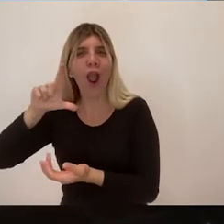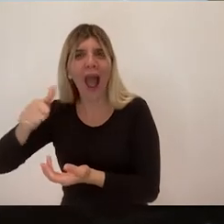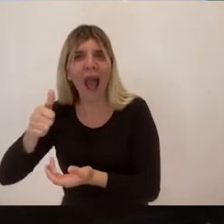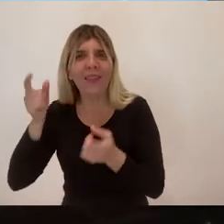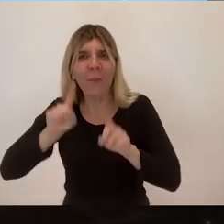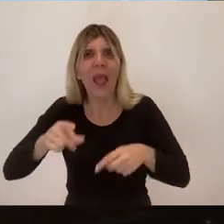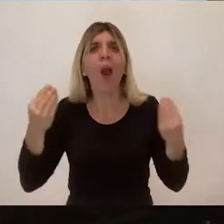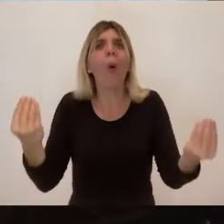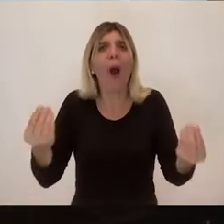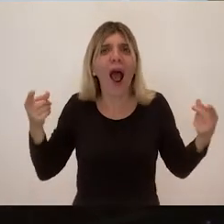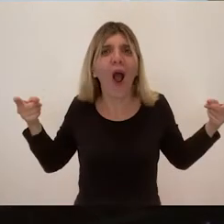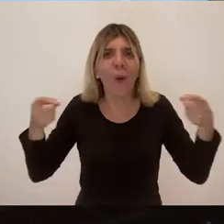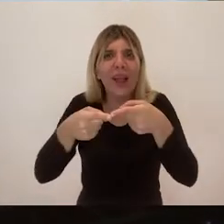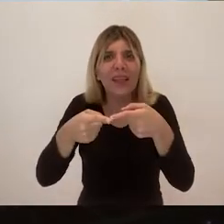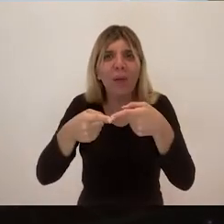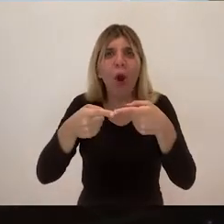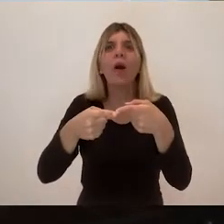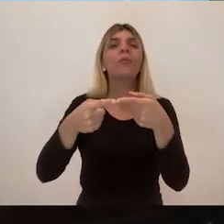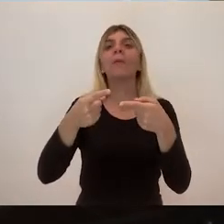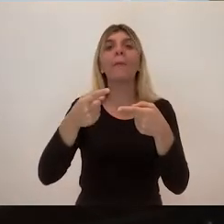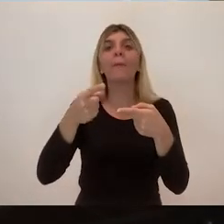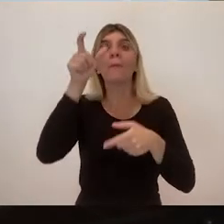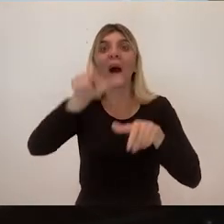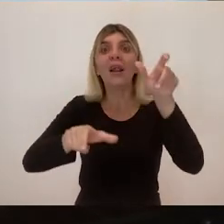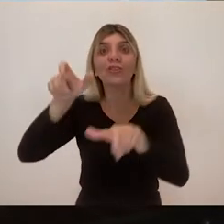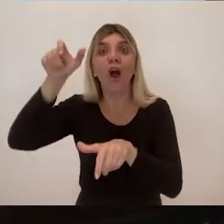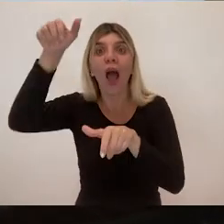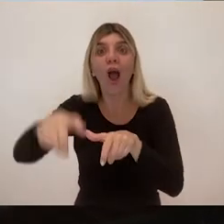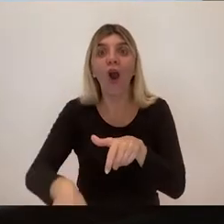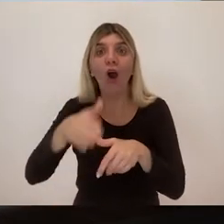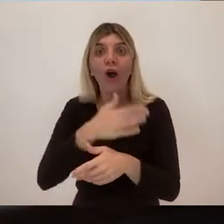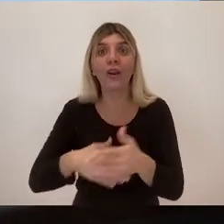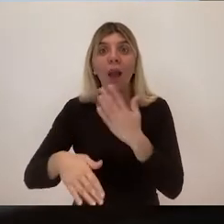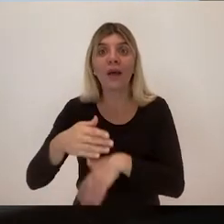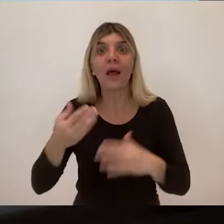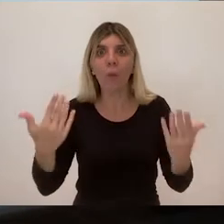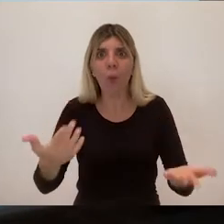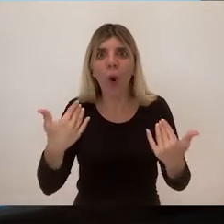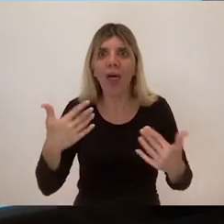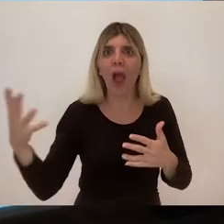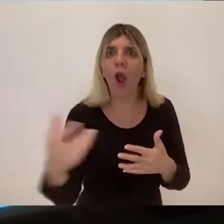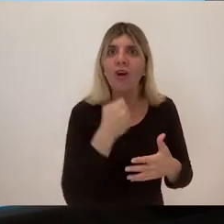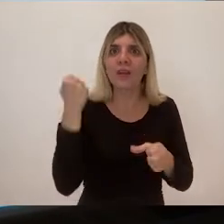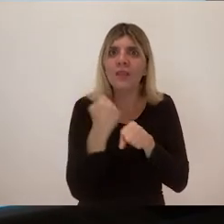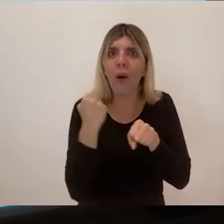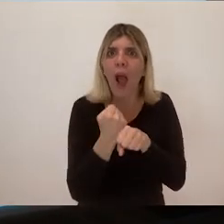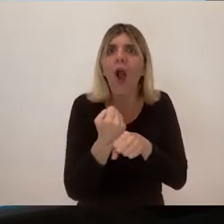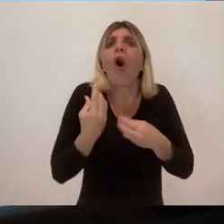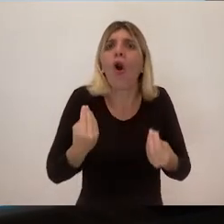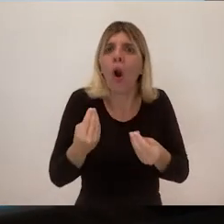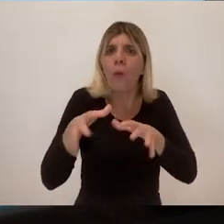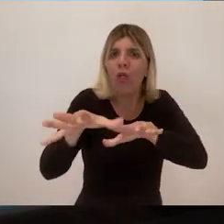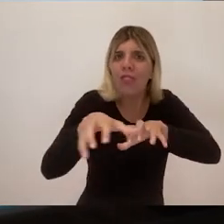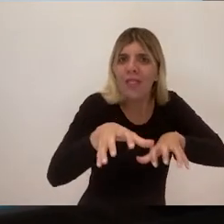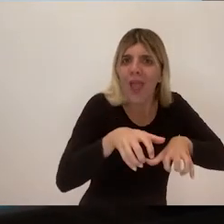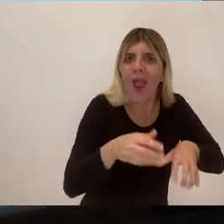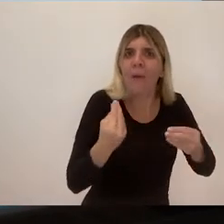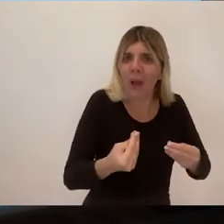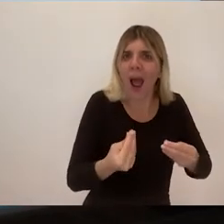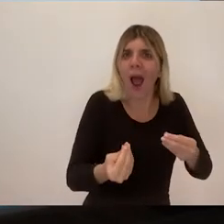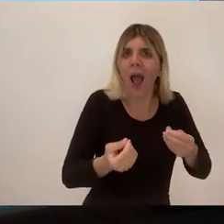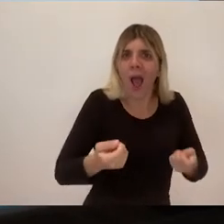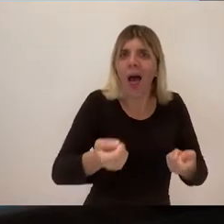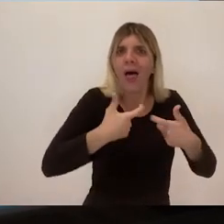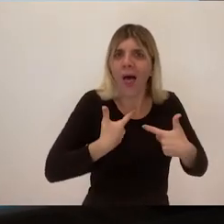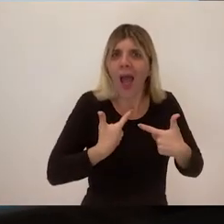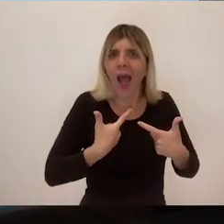conduce la colonia Montes de Oca, se promueve que personas de esta institución puedan vincularse con una oportunidad laboral